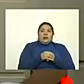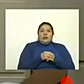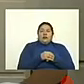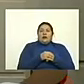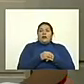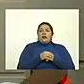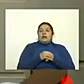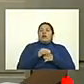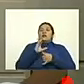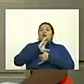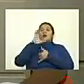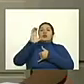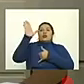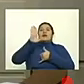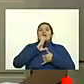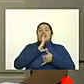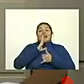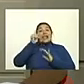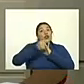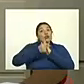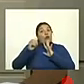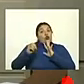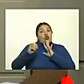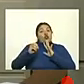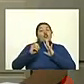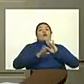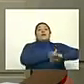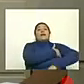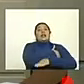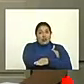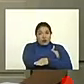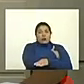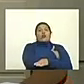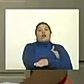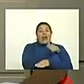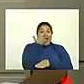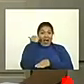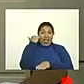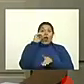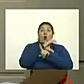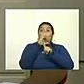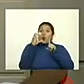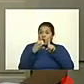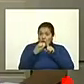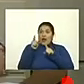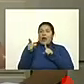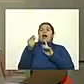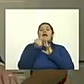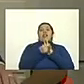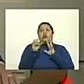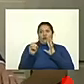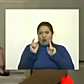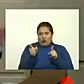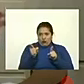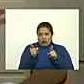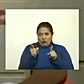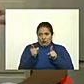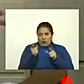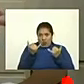el esposo de la actual ministra de Cultura, doctor Macías, señor Minervini.